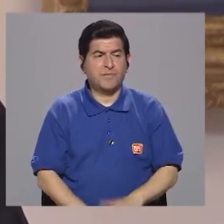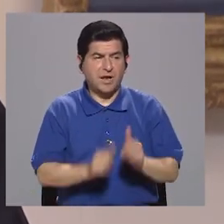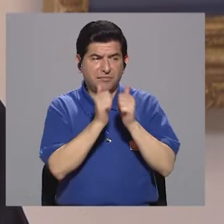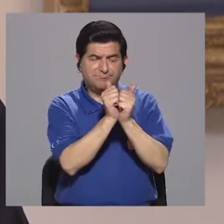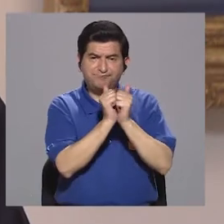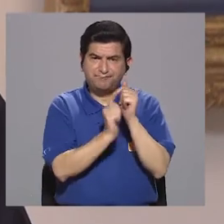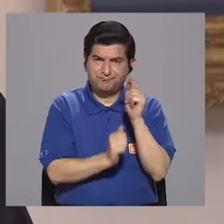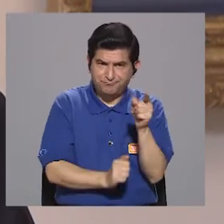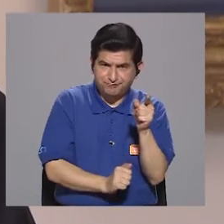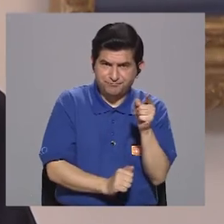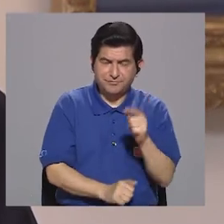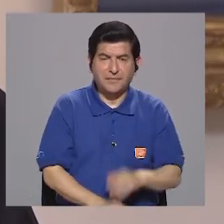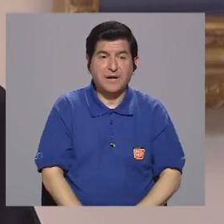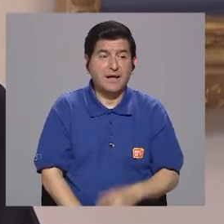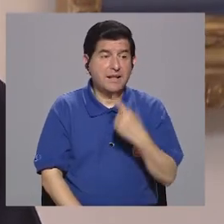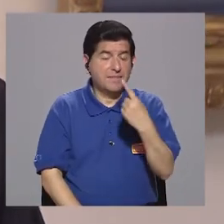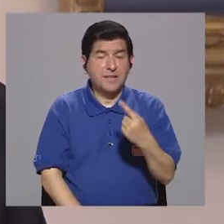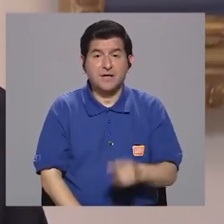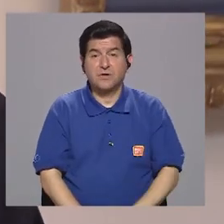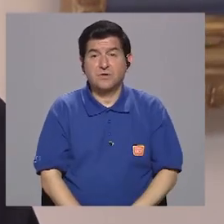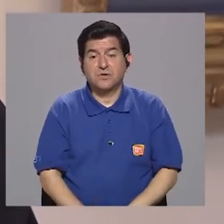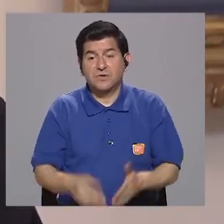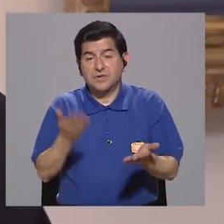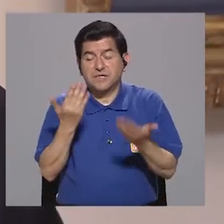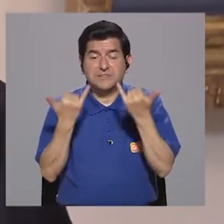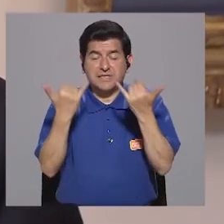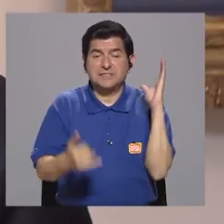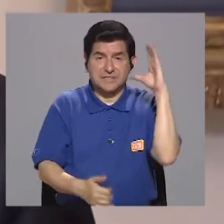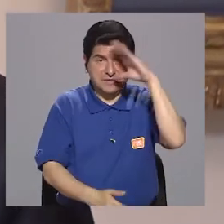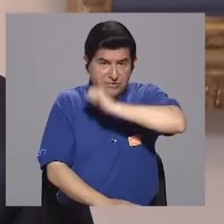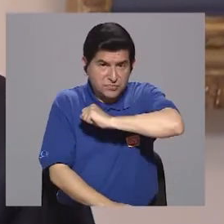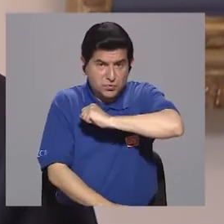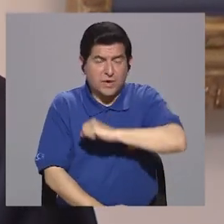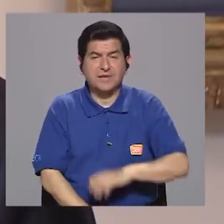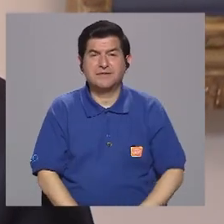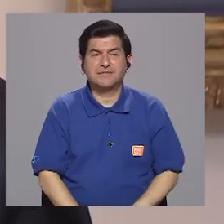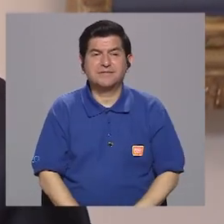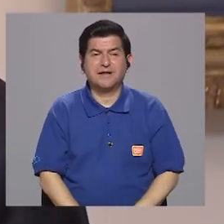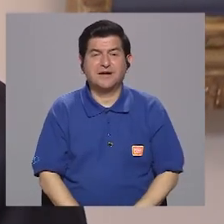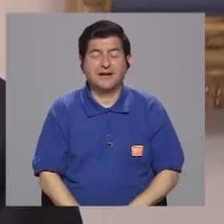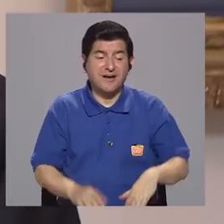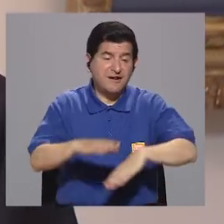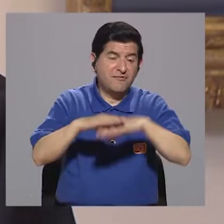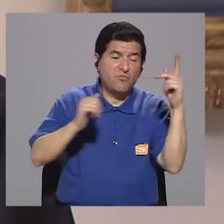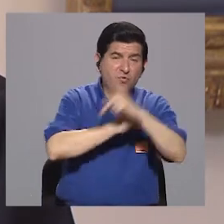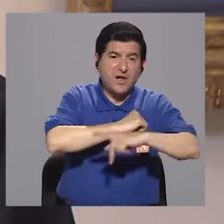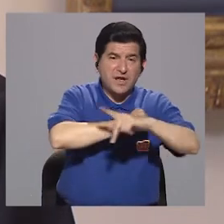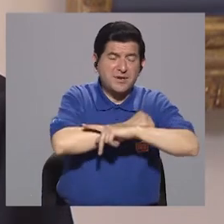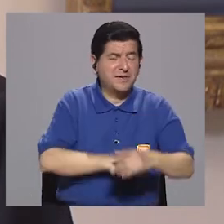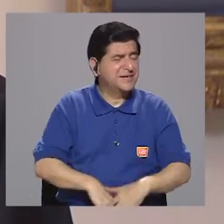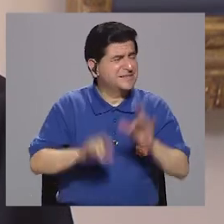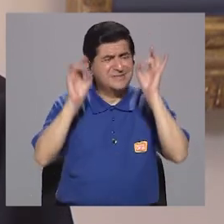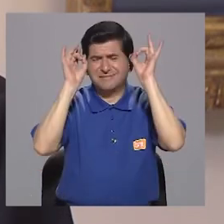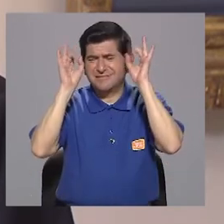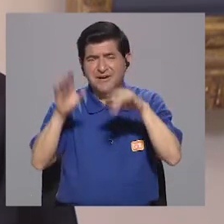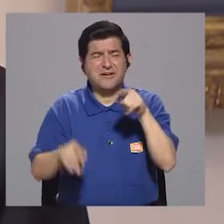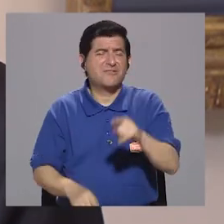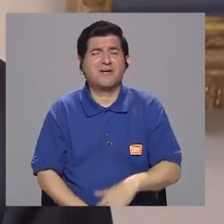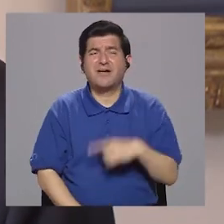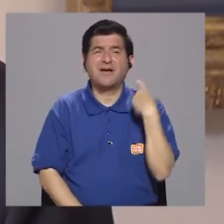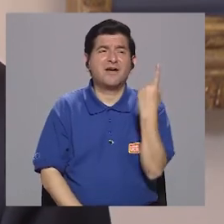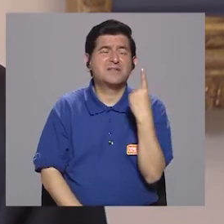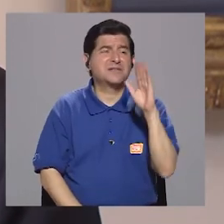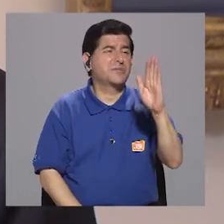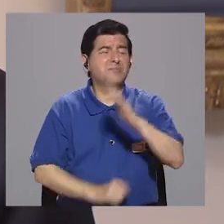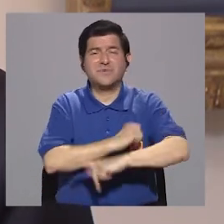con él, digo con él dándonos un poco más de cuenta, porque uh-huh. obviamente el exilio fue algo terrible, él siempre